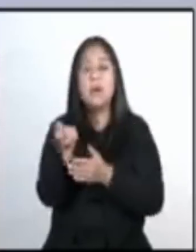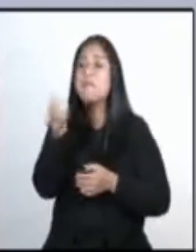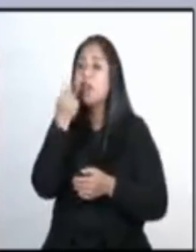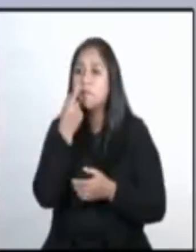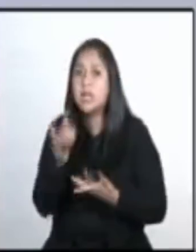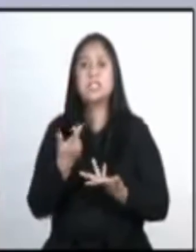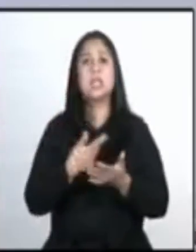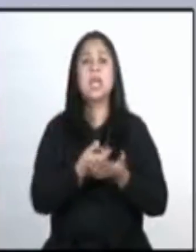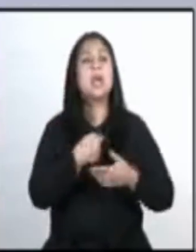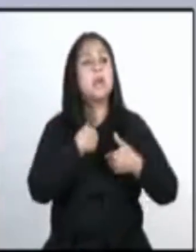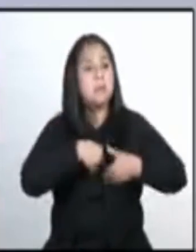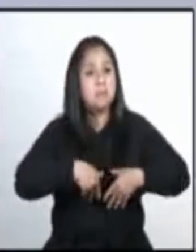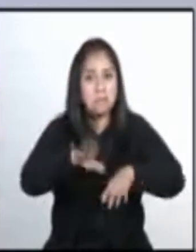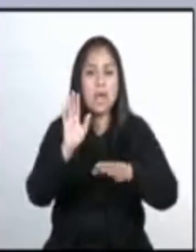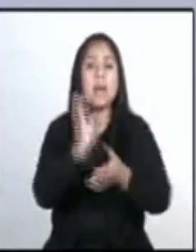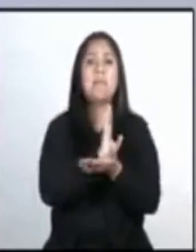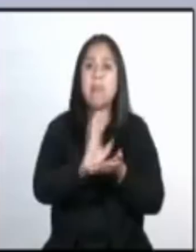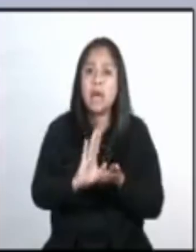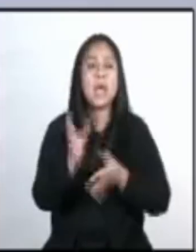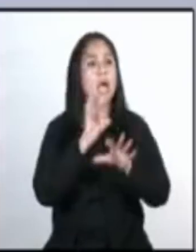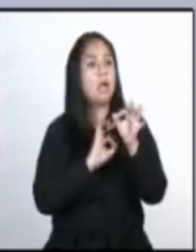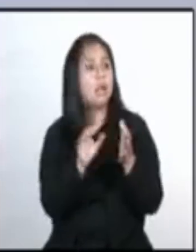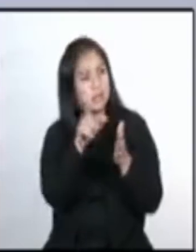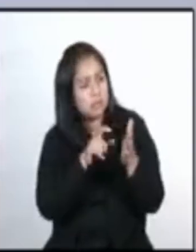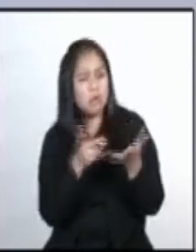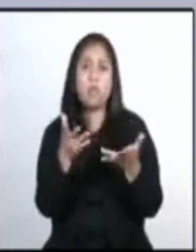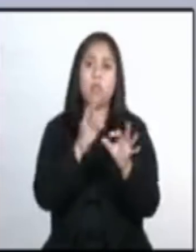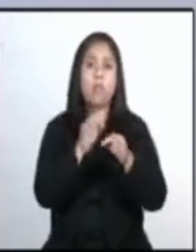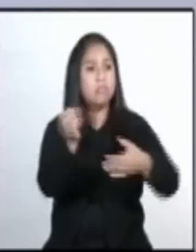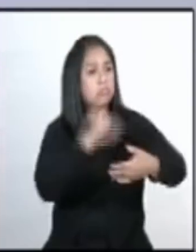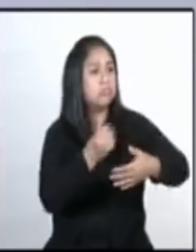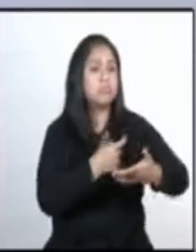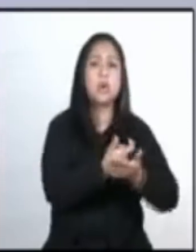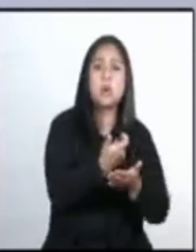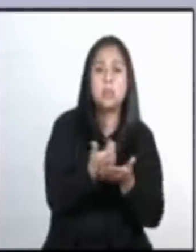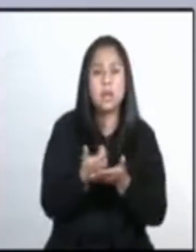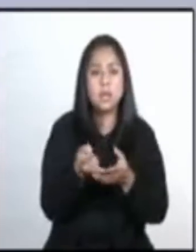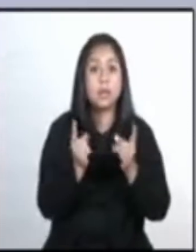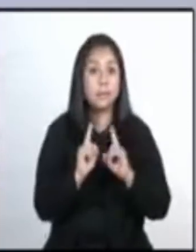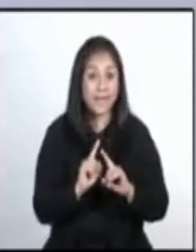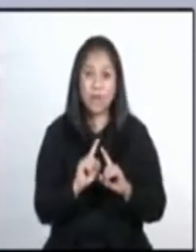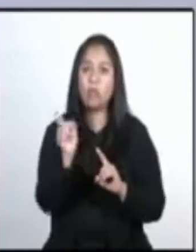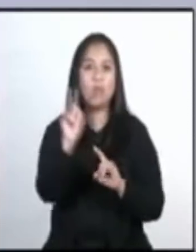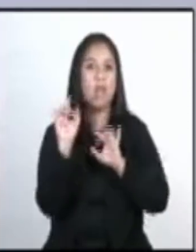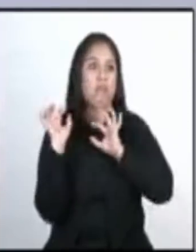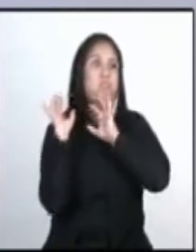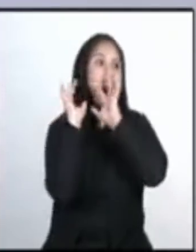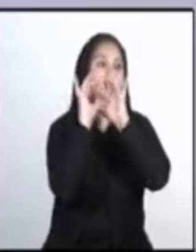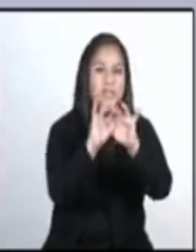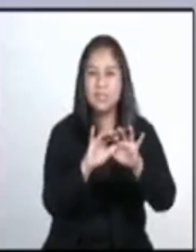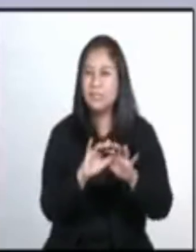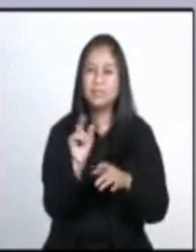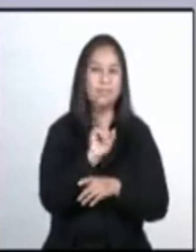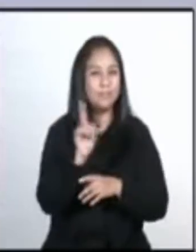vaya al supermercado, al banco o a su cooperativa. Pero trate de rehuir a esa aglomeración de